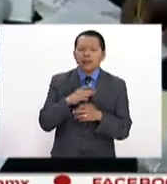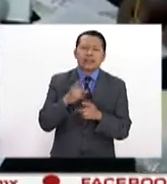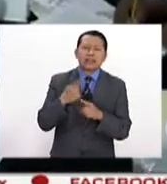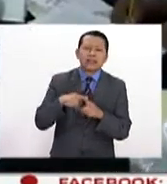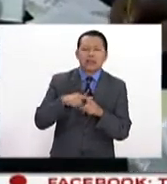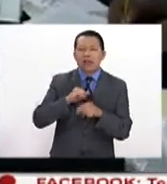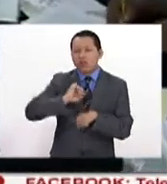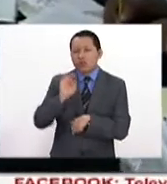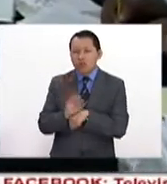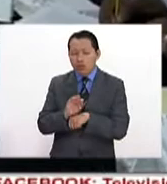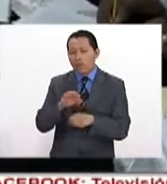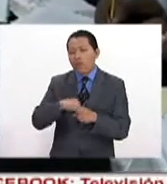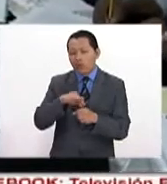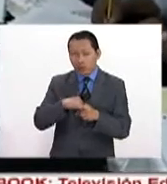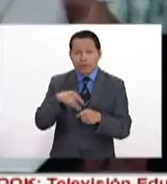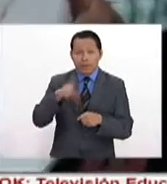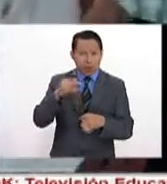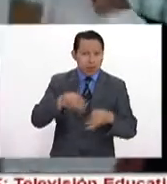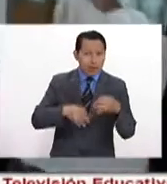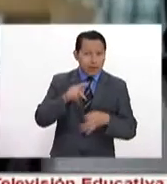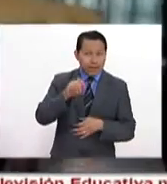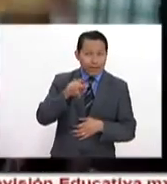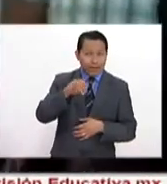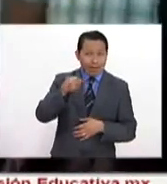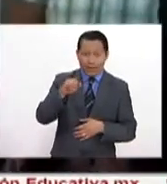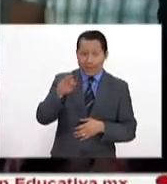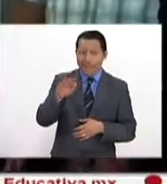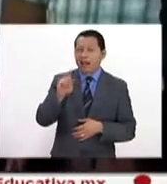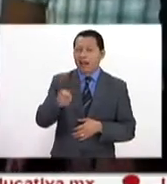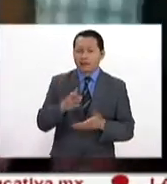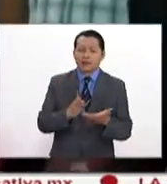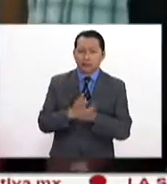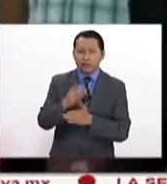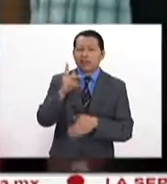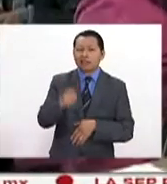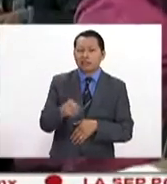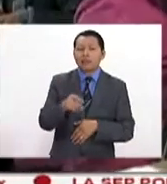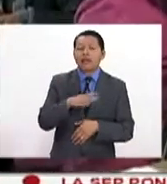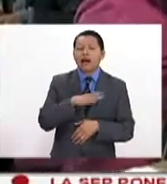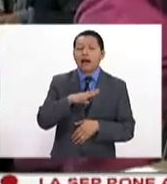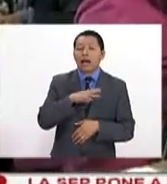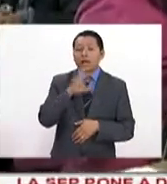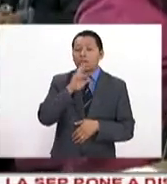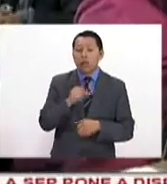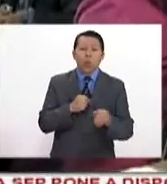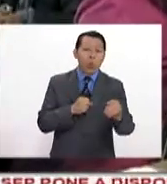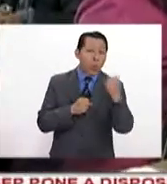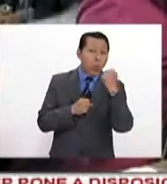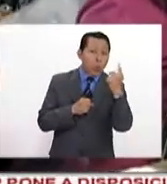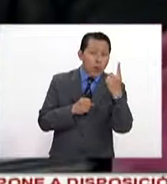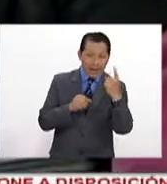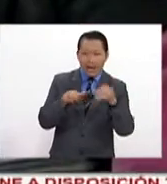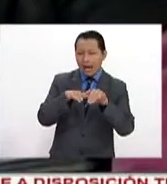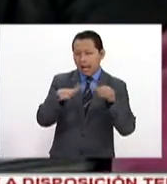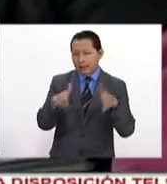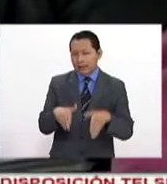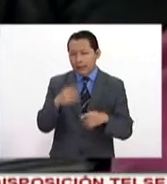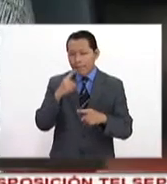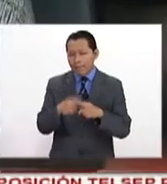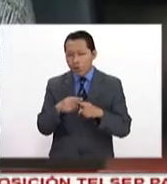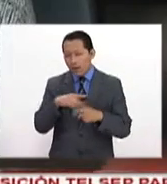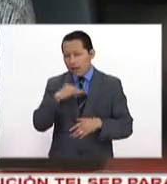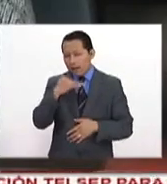Sin embargo, el tribunal destacó que la impugnación que procede es la anulación de resultados de una sola casilla por